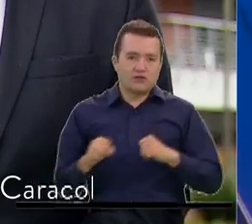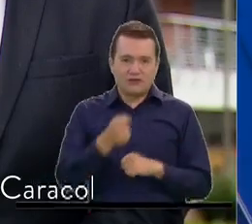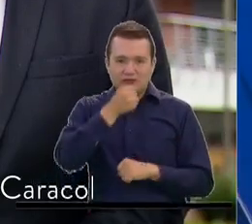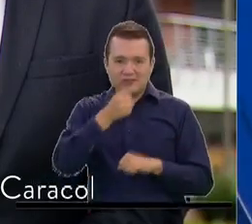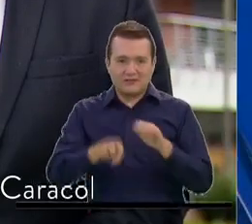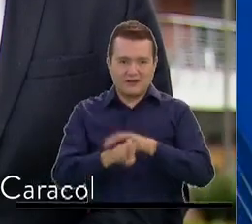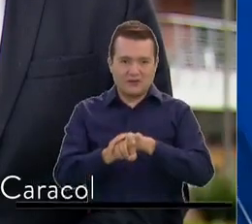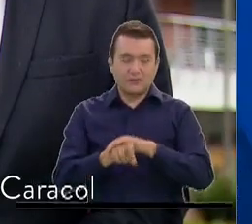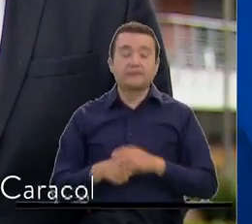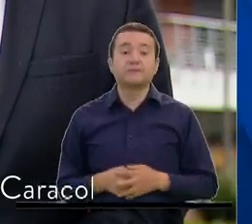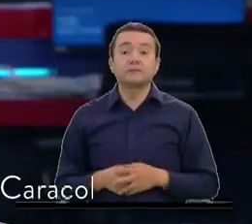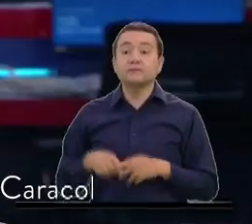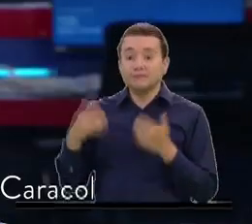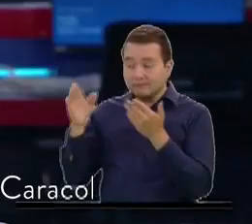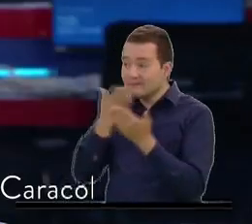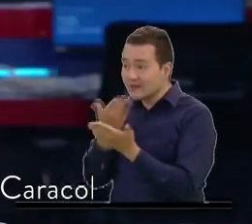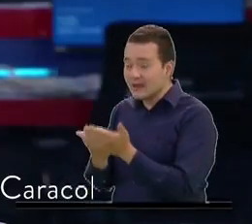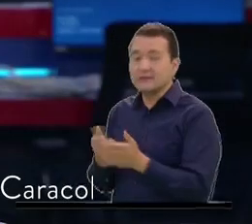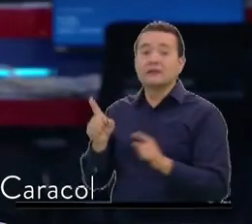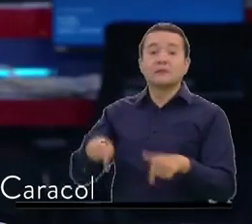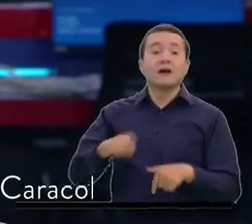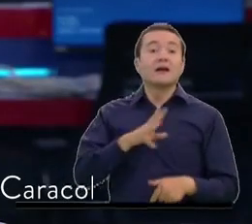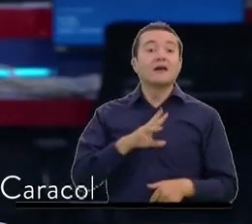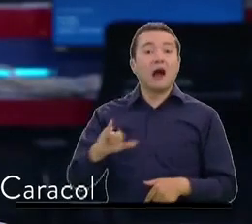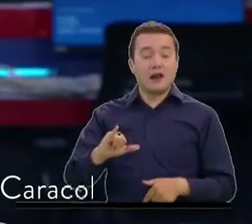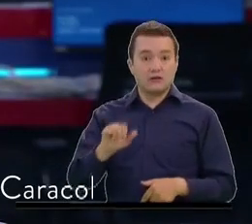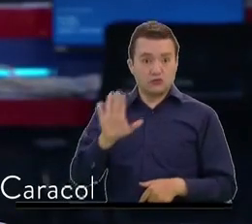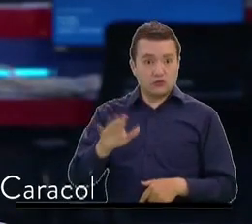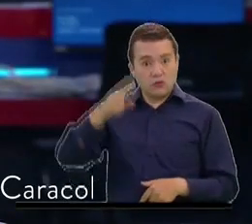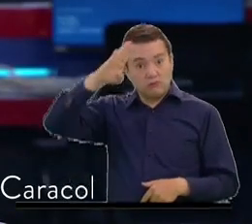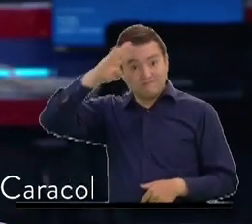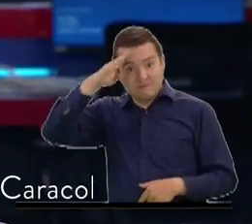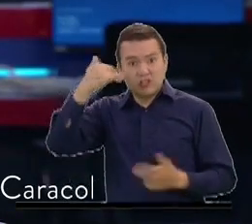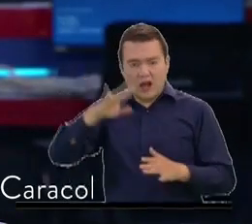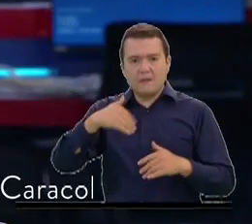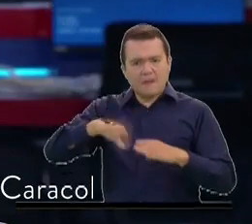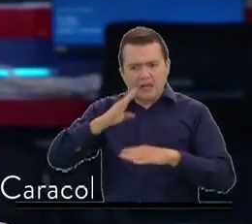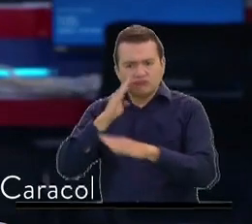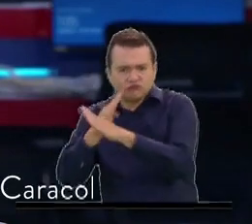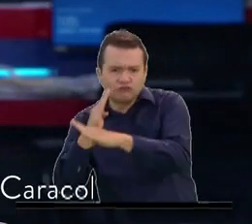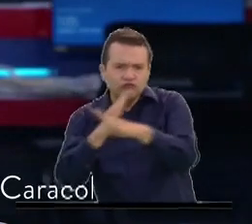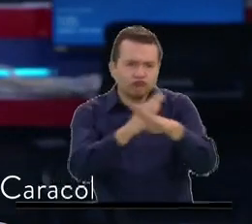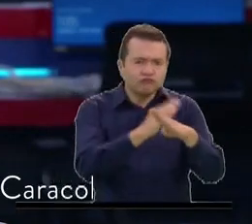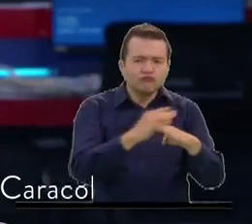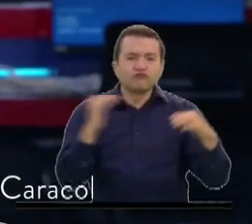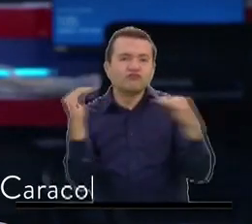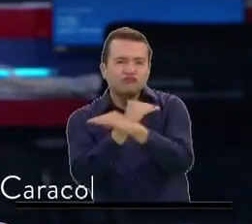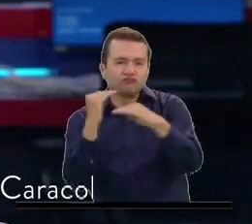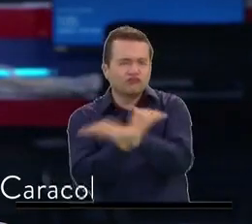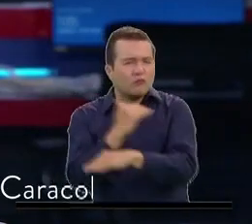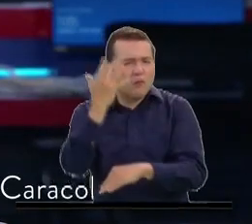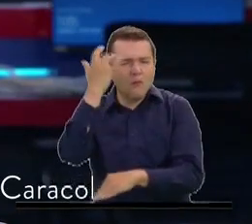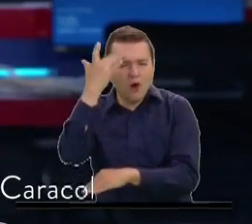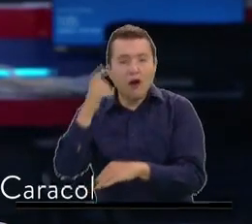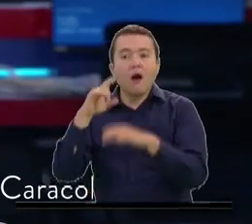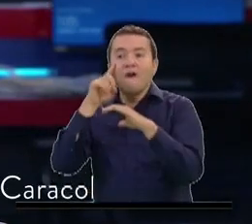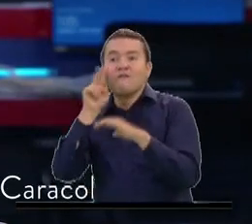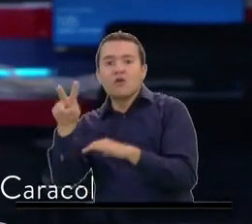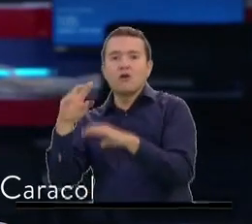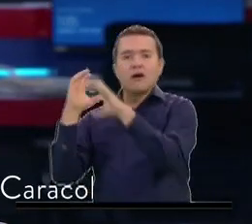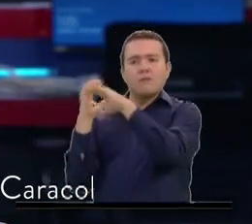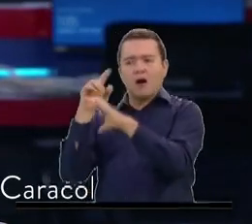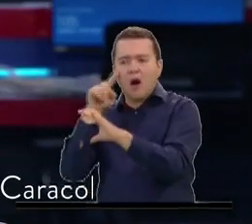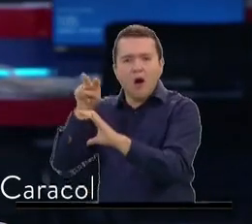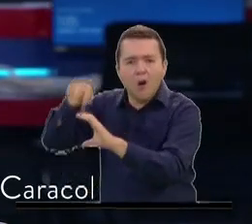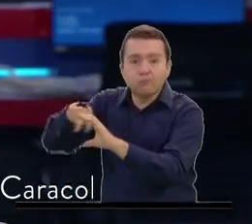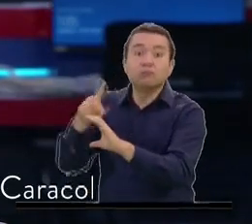Cali, las autoridades incrementaron los controles en las vías porque cada vez más se están encontrando camiones que transportan droga camuflada en alimentos. Incluso